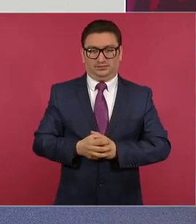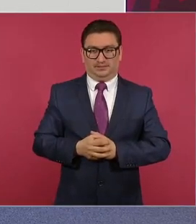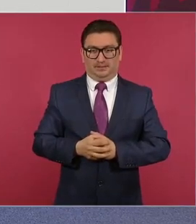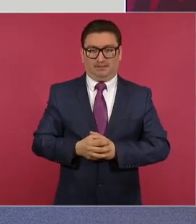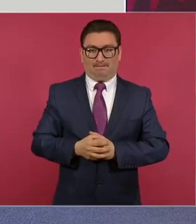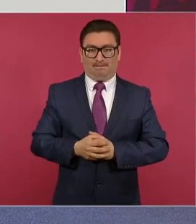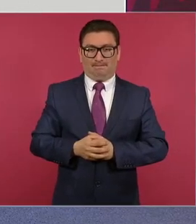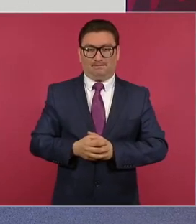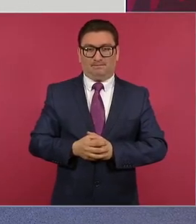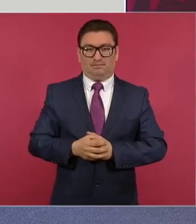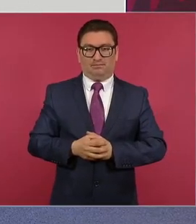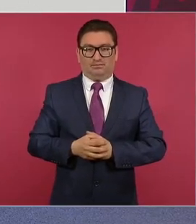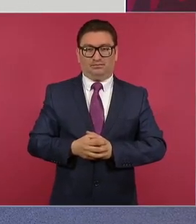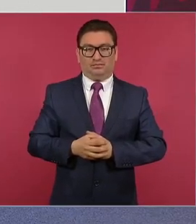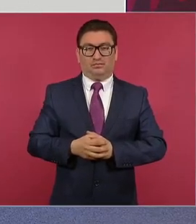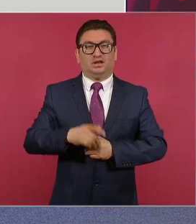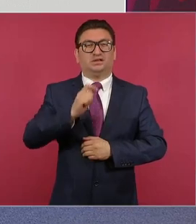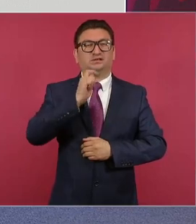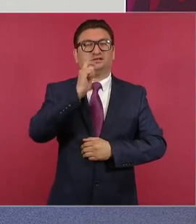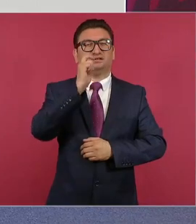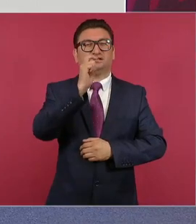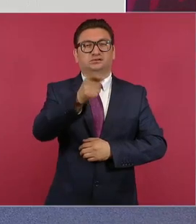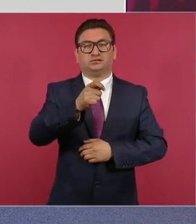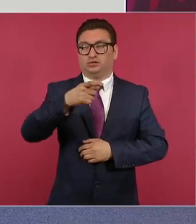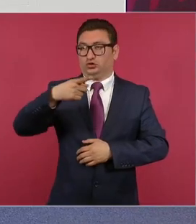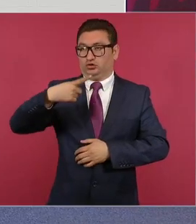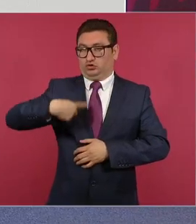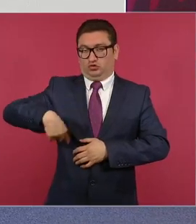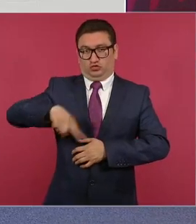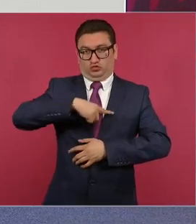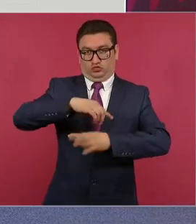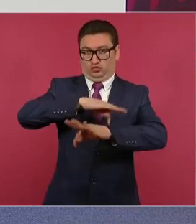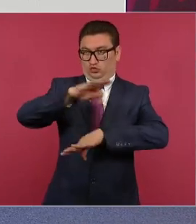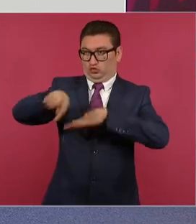sino la solidaridad de todos los que trabajamos